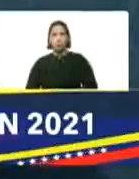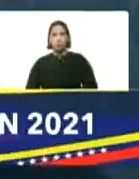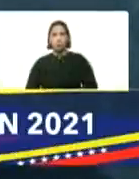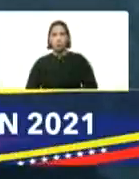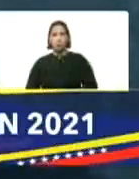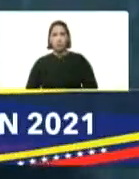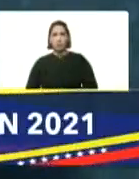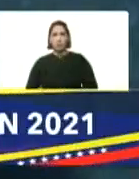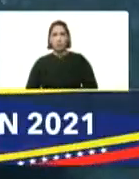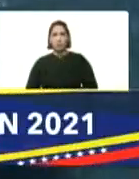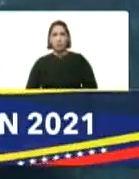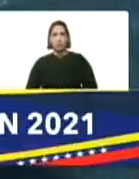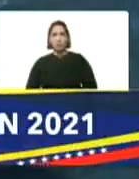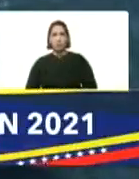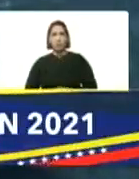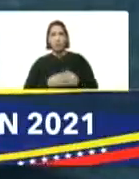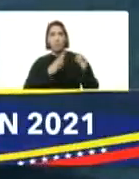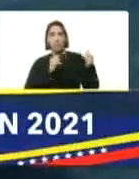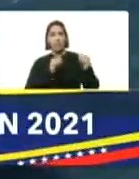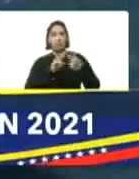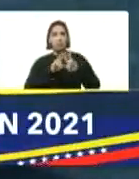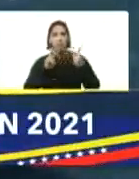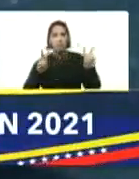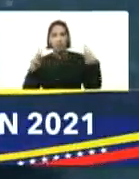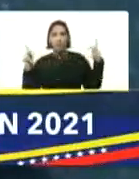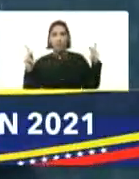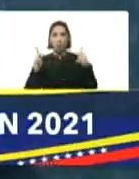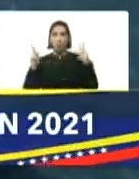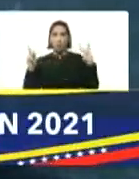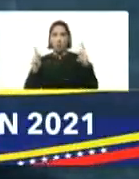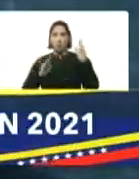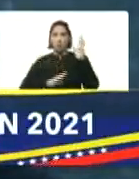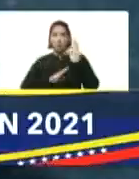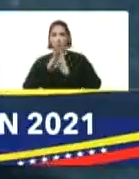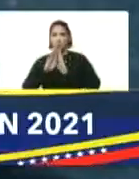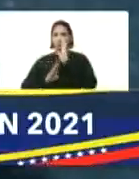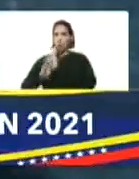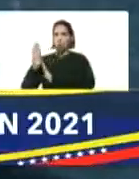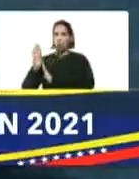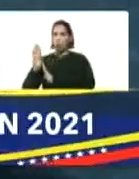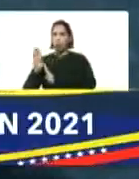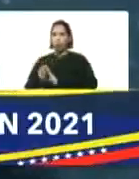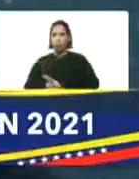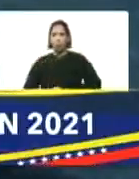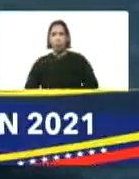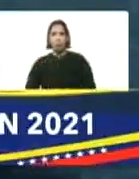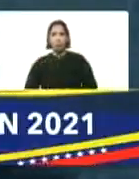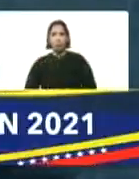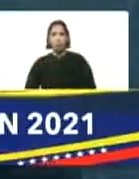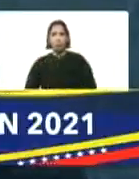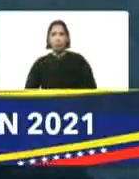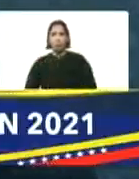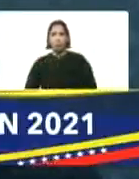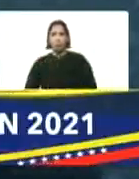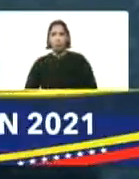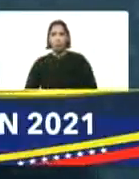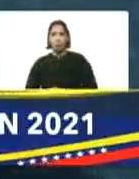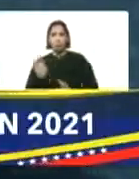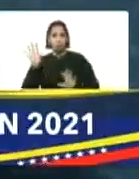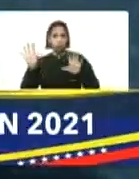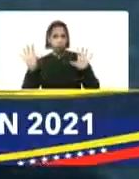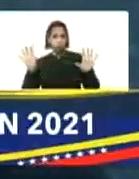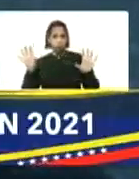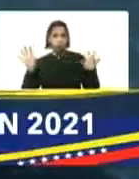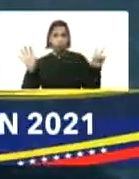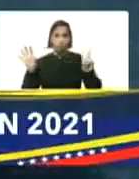esperanza para la paz, prosperidad y desarrollo para vos ambos países, Venezuela